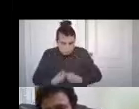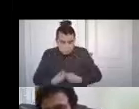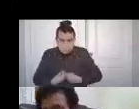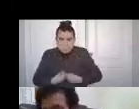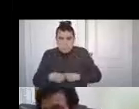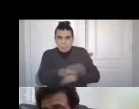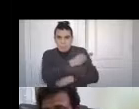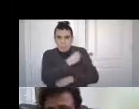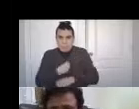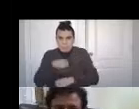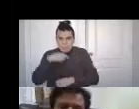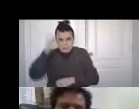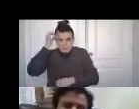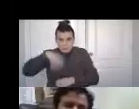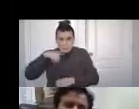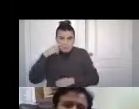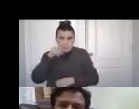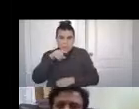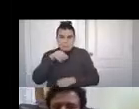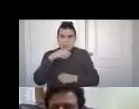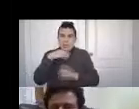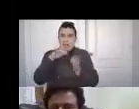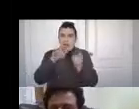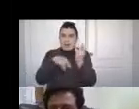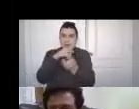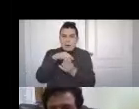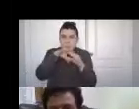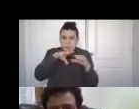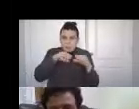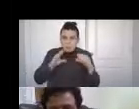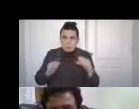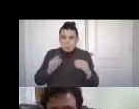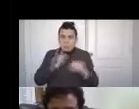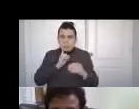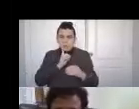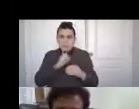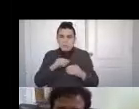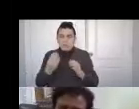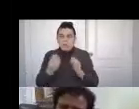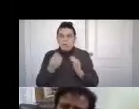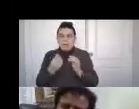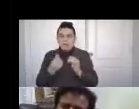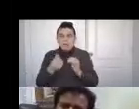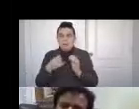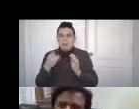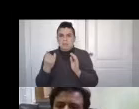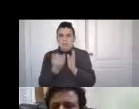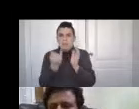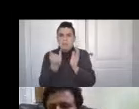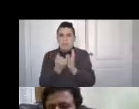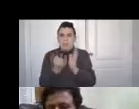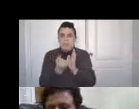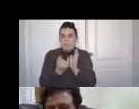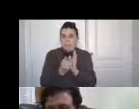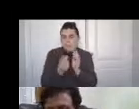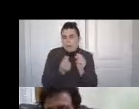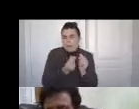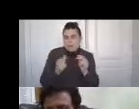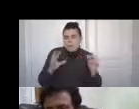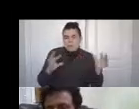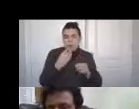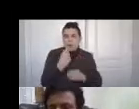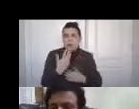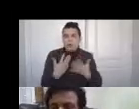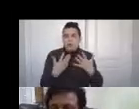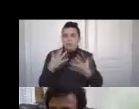este animal que es un pangolín, que tiene un 94% de identidad con este de murciélago, el cual fue capaz de ser